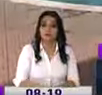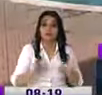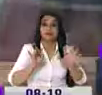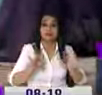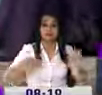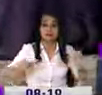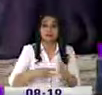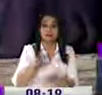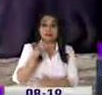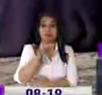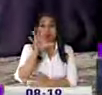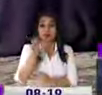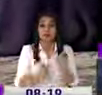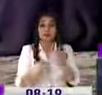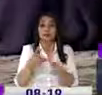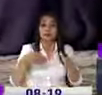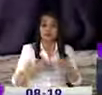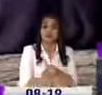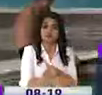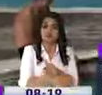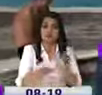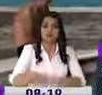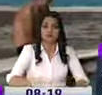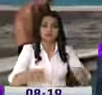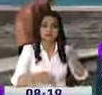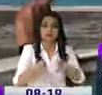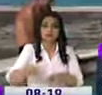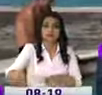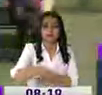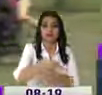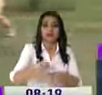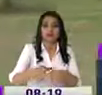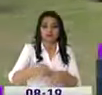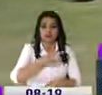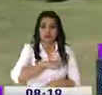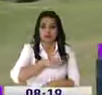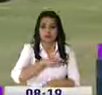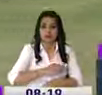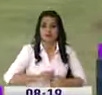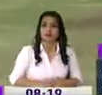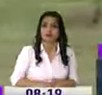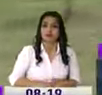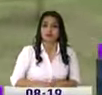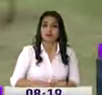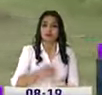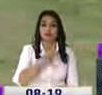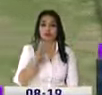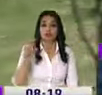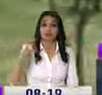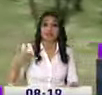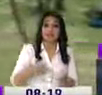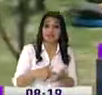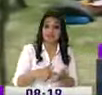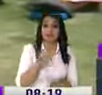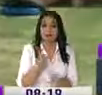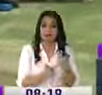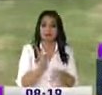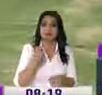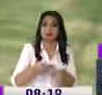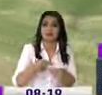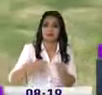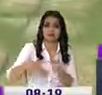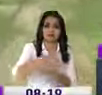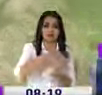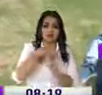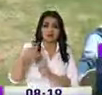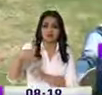7.150 personas a los balnearios municipales. Aproximadamente 200.000 personas asistieron a los parques metropolitanos